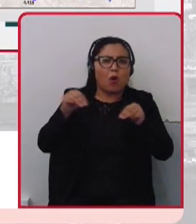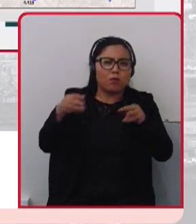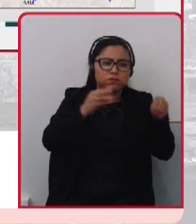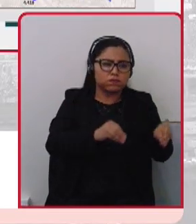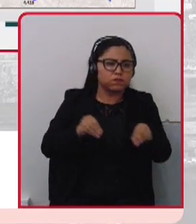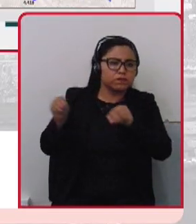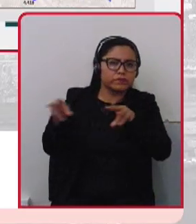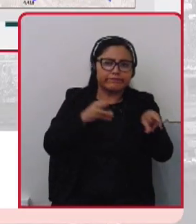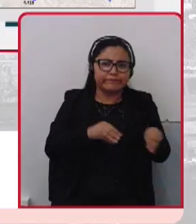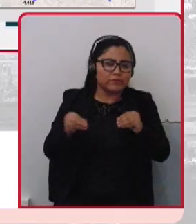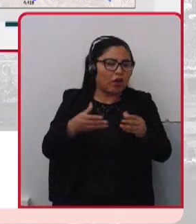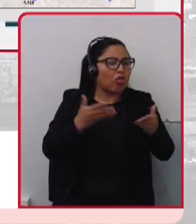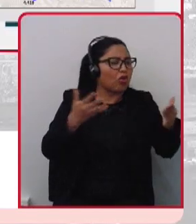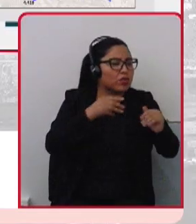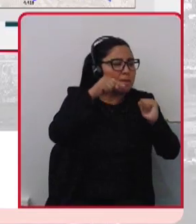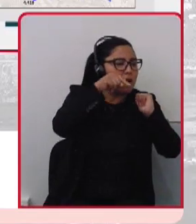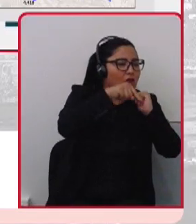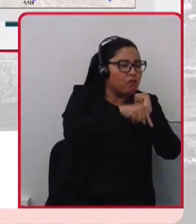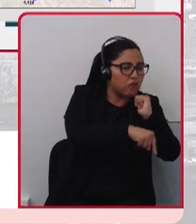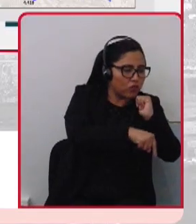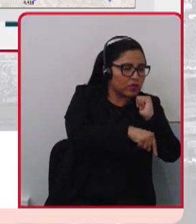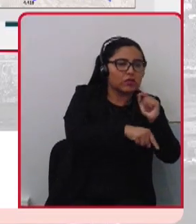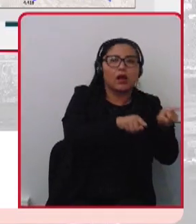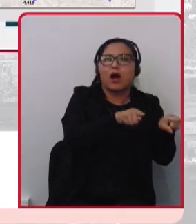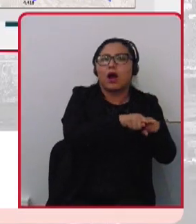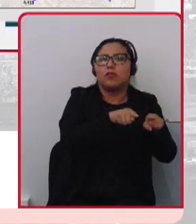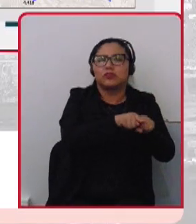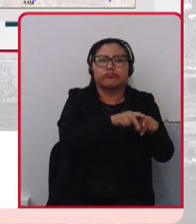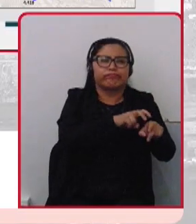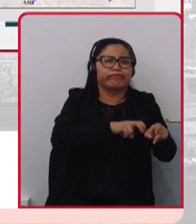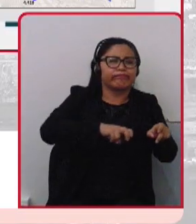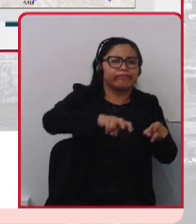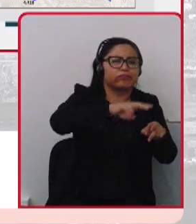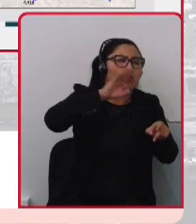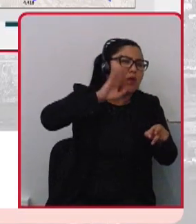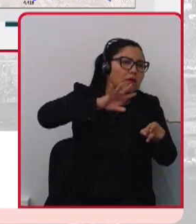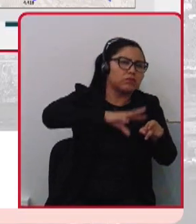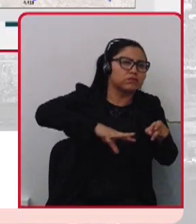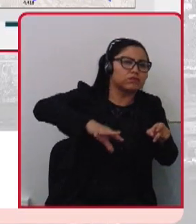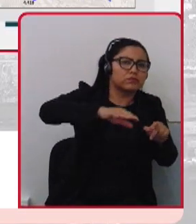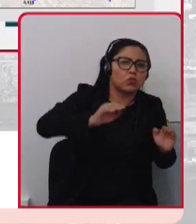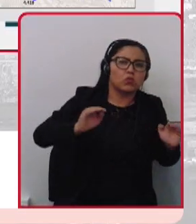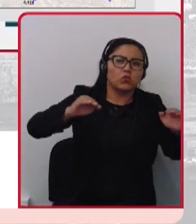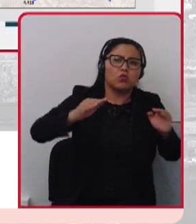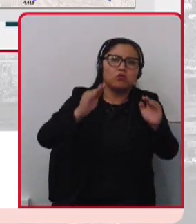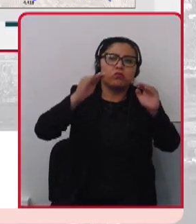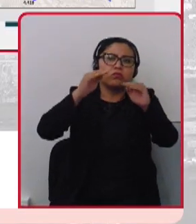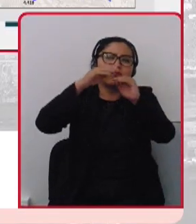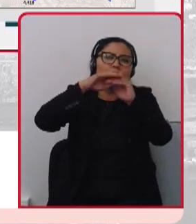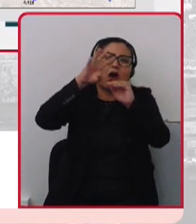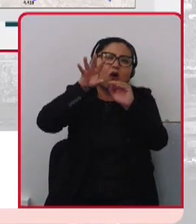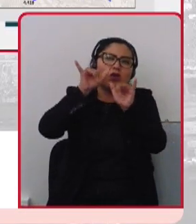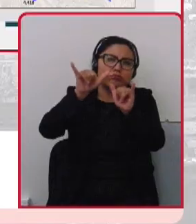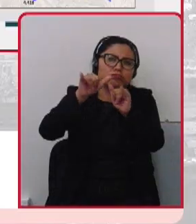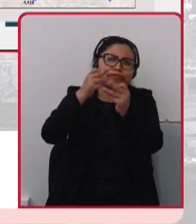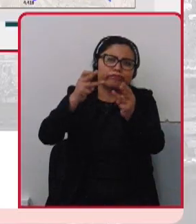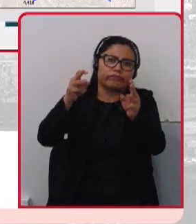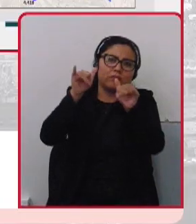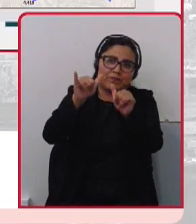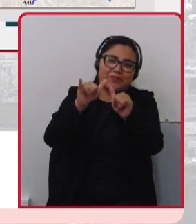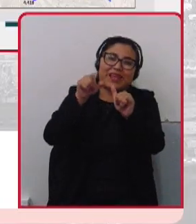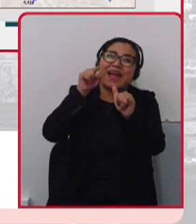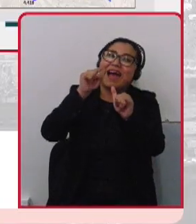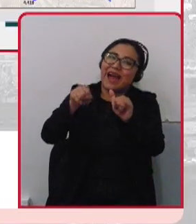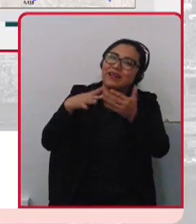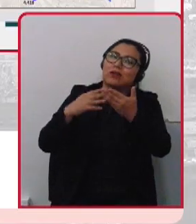¿no? Asimismo, a qué altura del botadero es lo que vamos a concentrar la mayor cantidad de estos materiales. Ahí tenemos